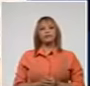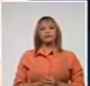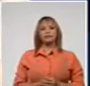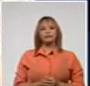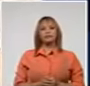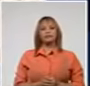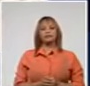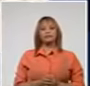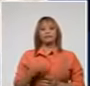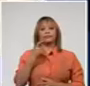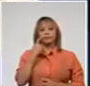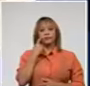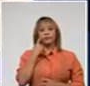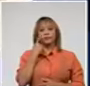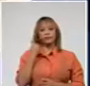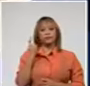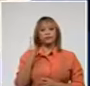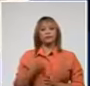ven,